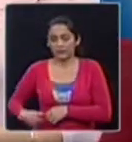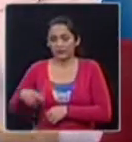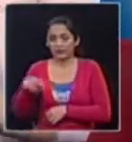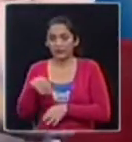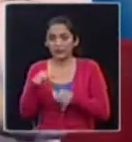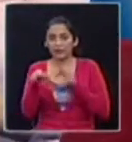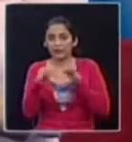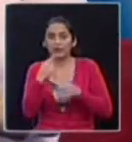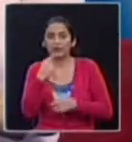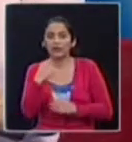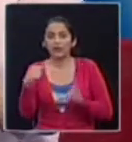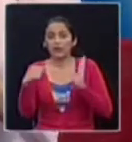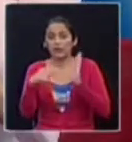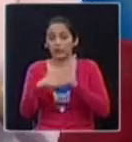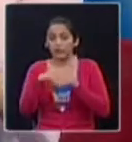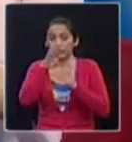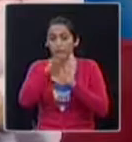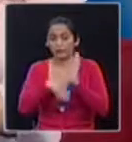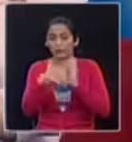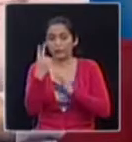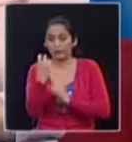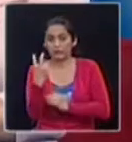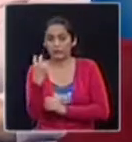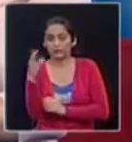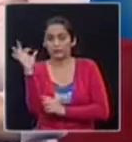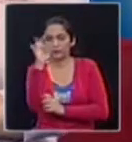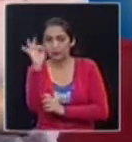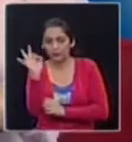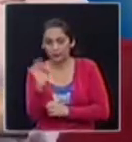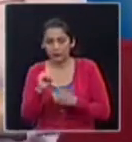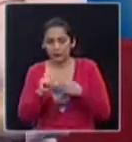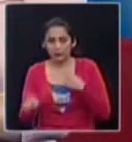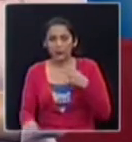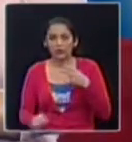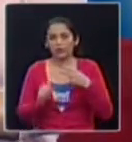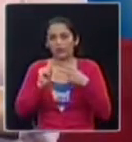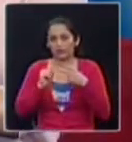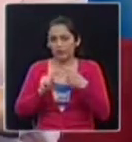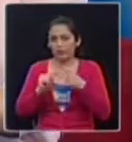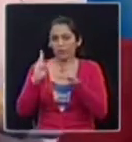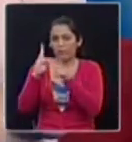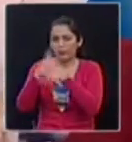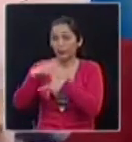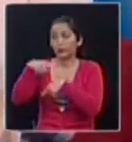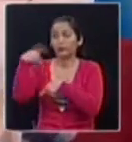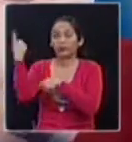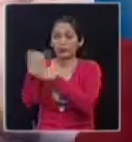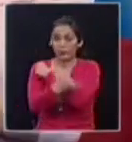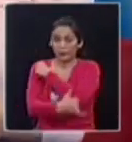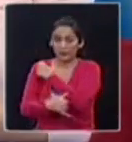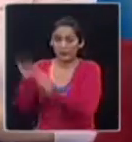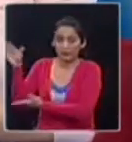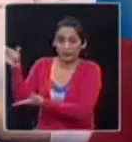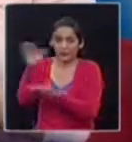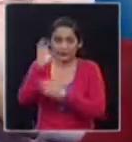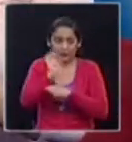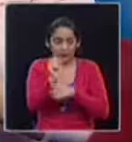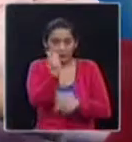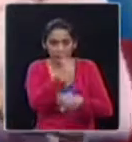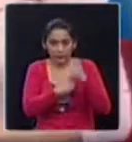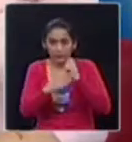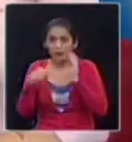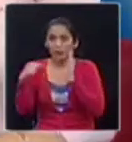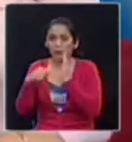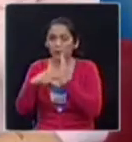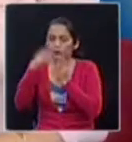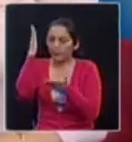salvaguardias, que también entran en vigencia hoy, son mensajes positivos para el mercado internacional. Además, espera que con estas medidas exista una